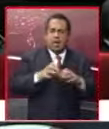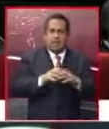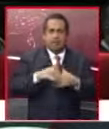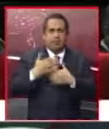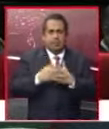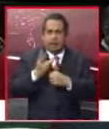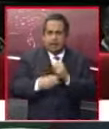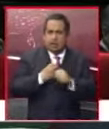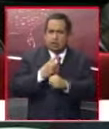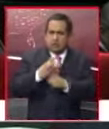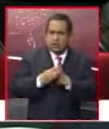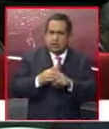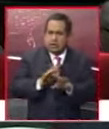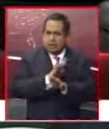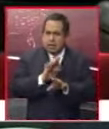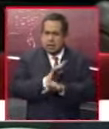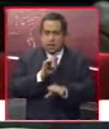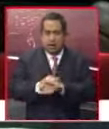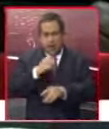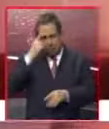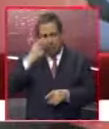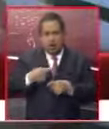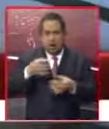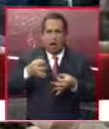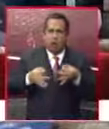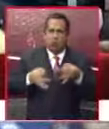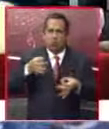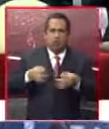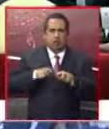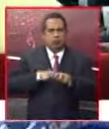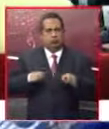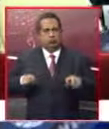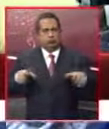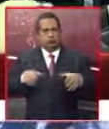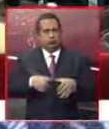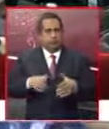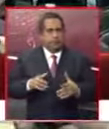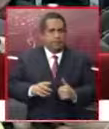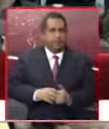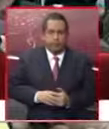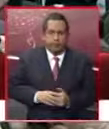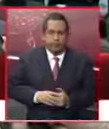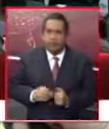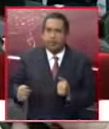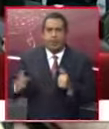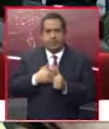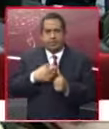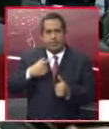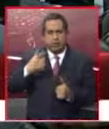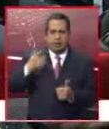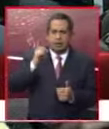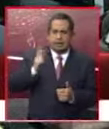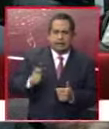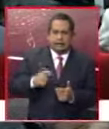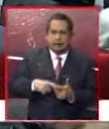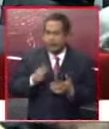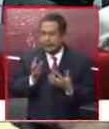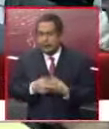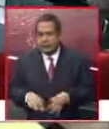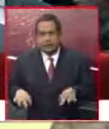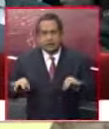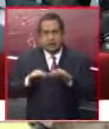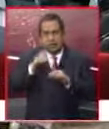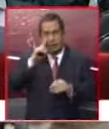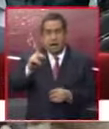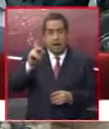3 años los magistrados. Primero es prioridad y condición indisoluble para